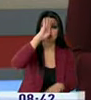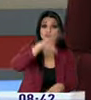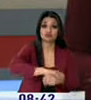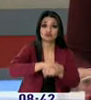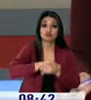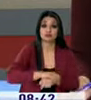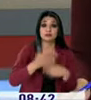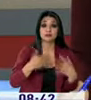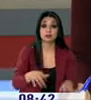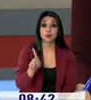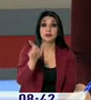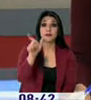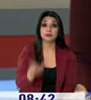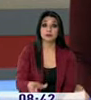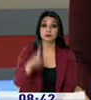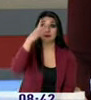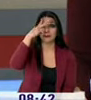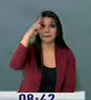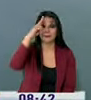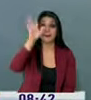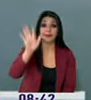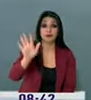detenidas, entre ellas un ciudadano mexicano.